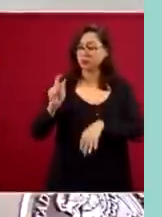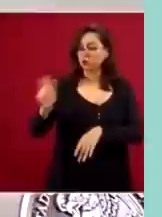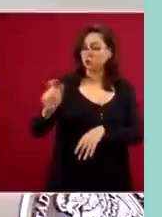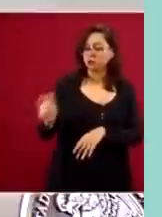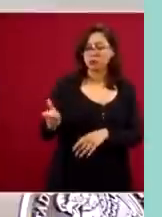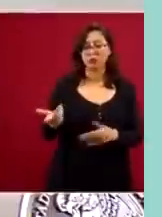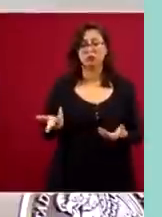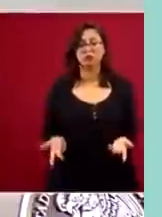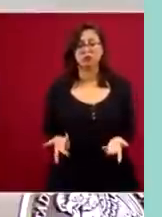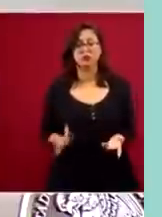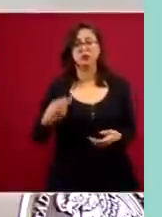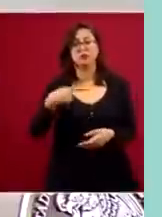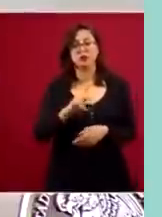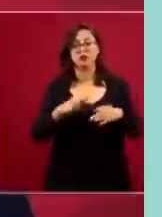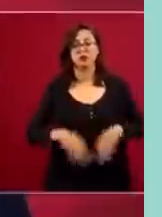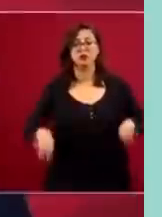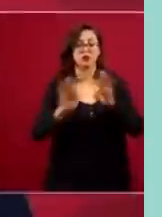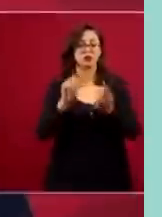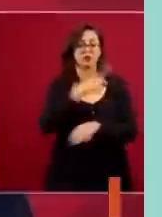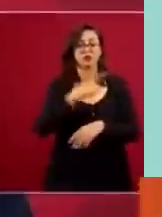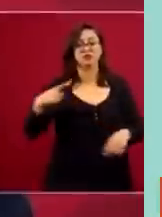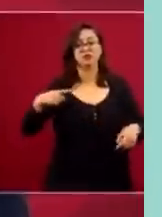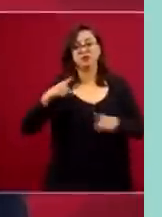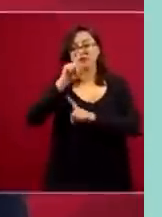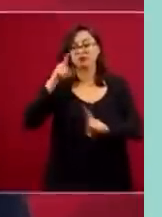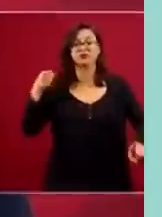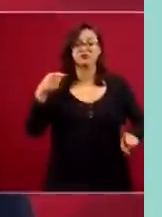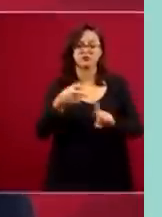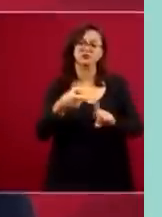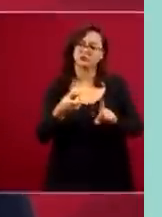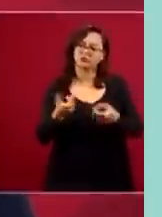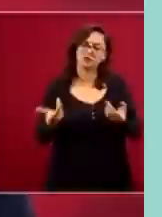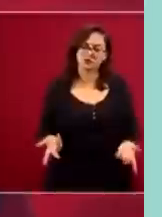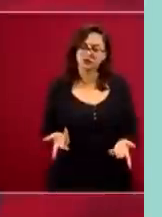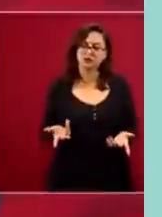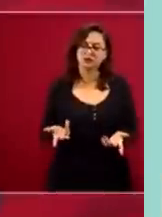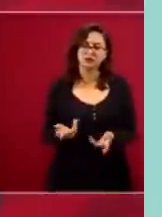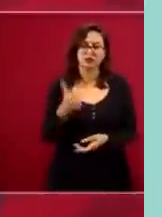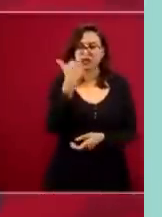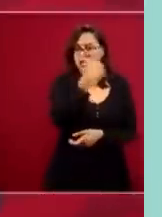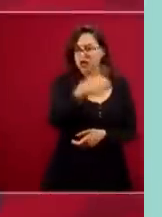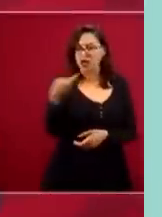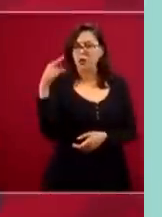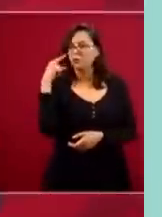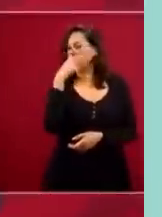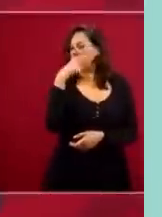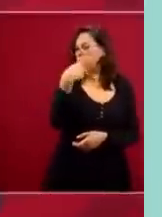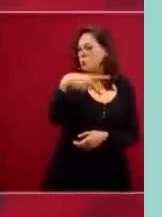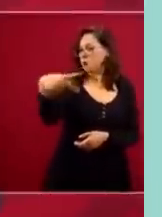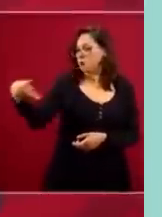Lo que se tiene que buscar también, pero eso tiene que ser iniciativa propia,